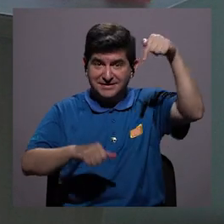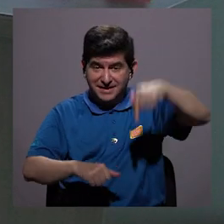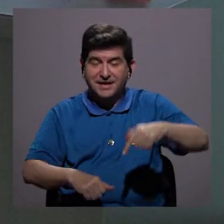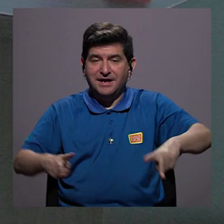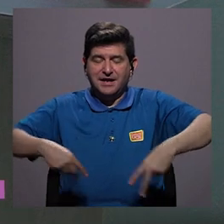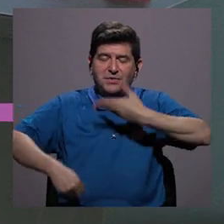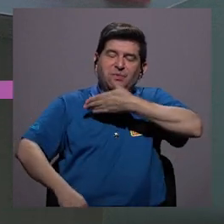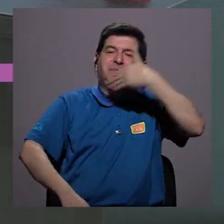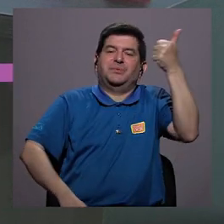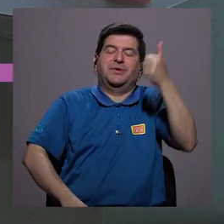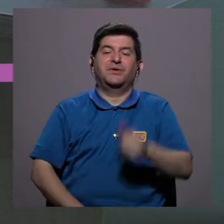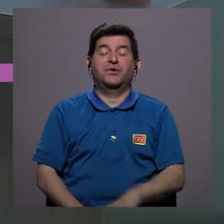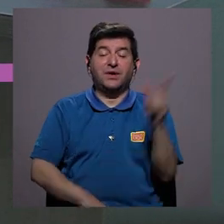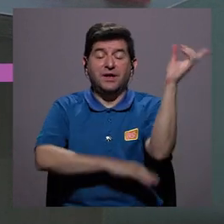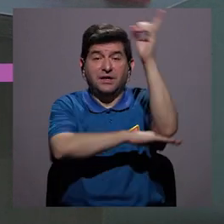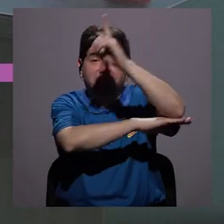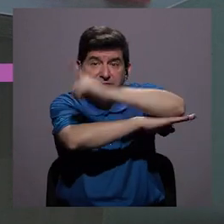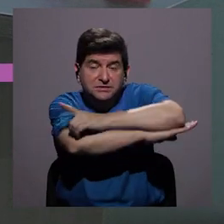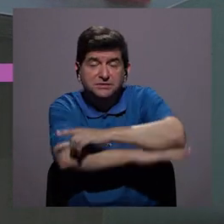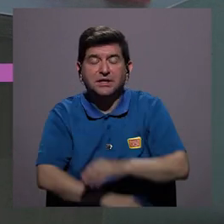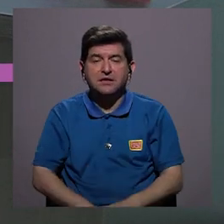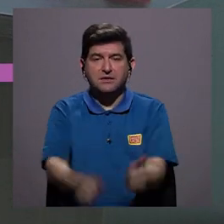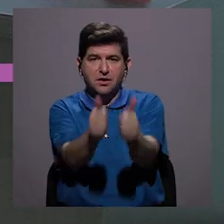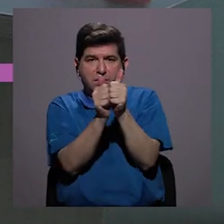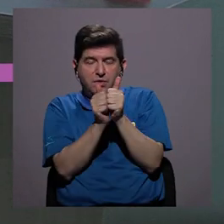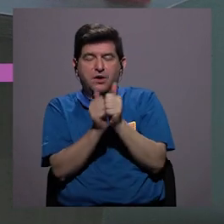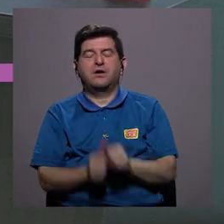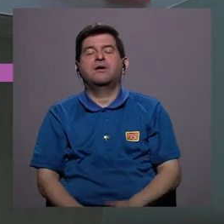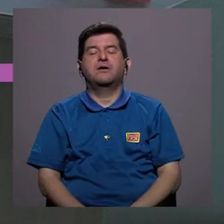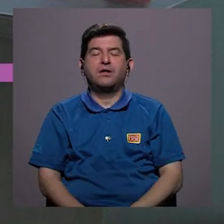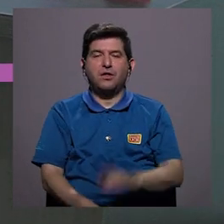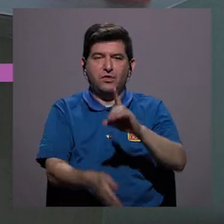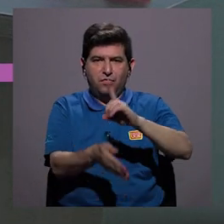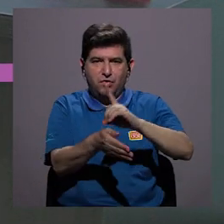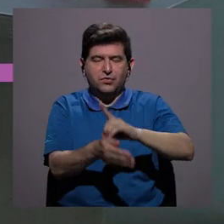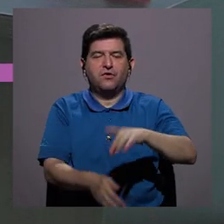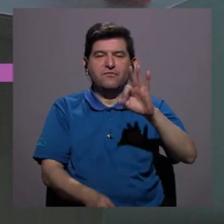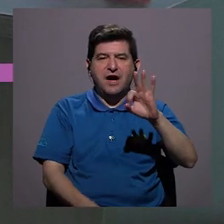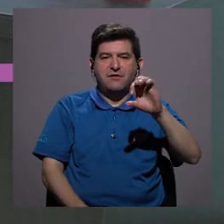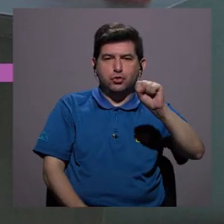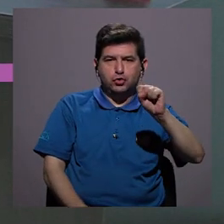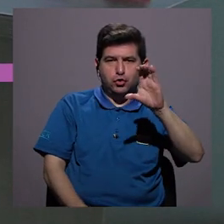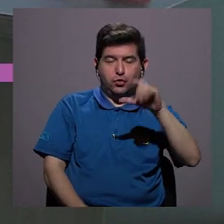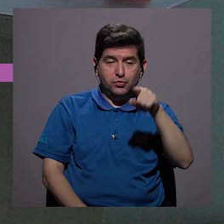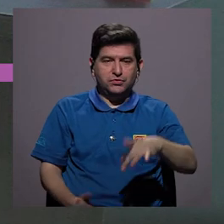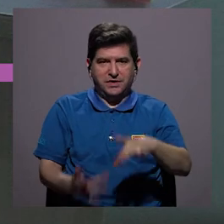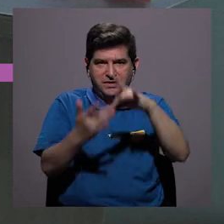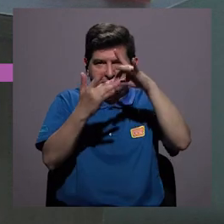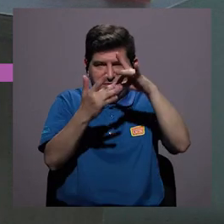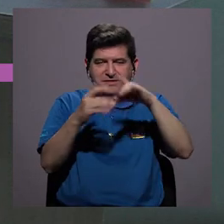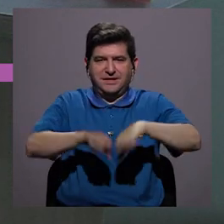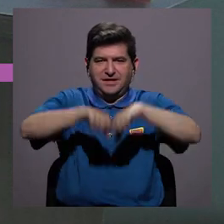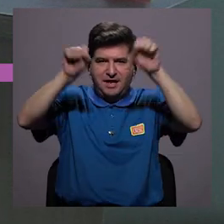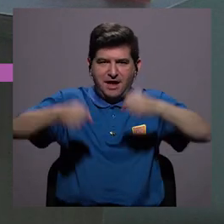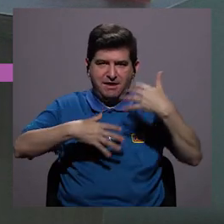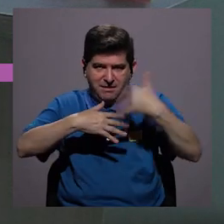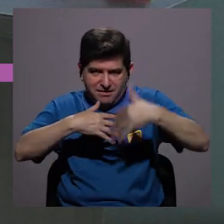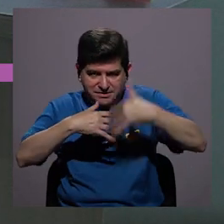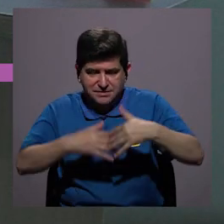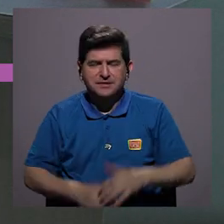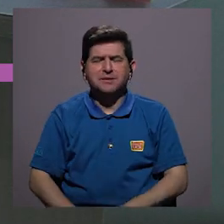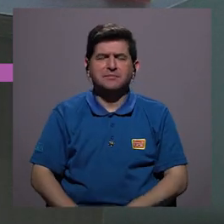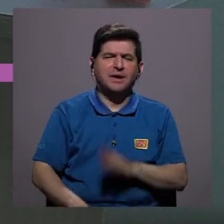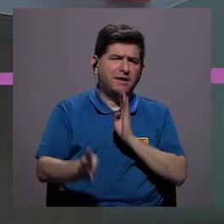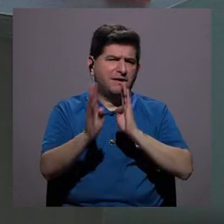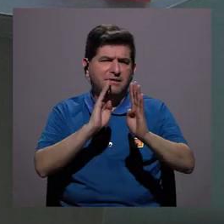Continuar con nosotros en Vivir Mejor. El día de hoy está con nosotros el doctor Fabio Soto Cruz, él es especialista en vascular periférico y